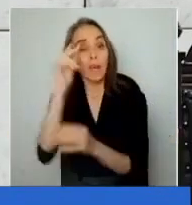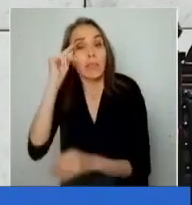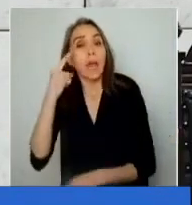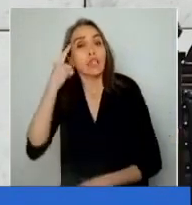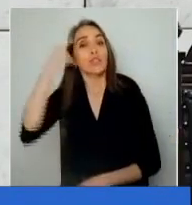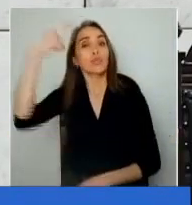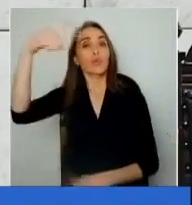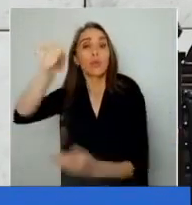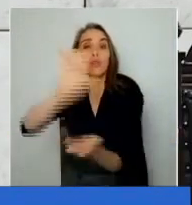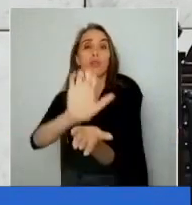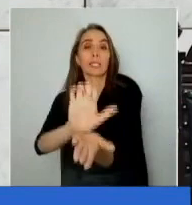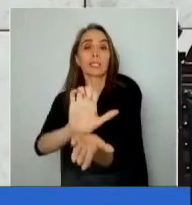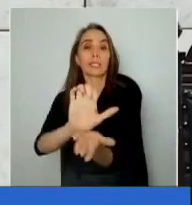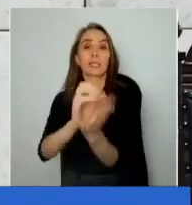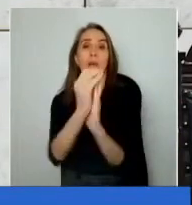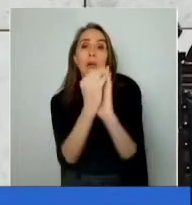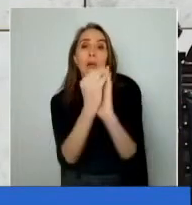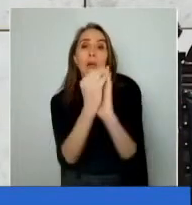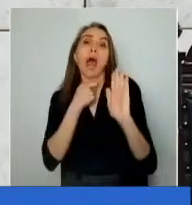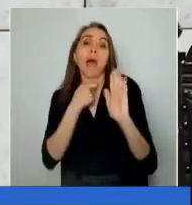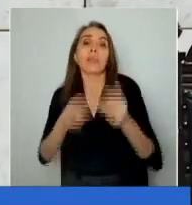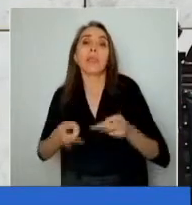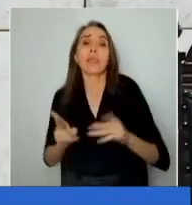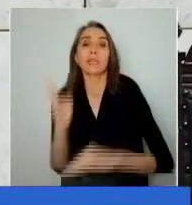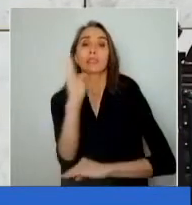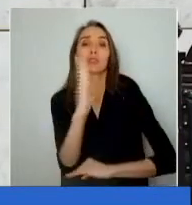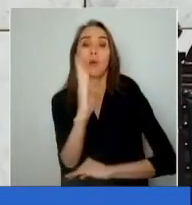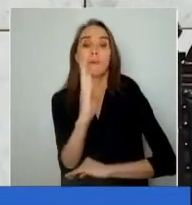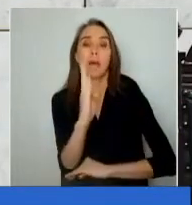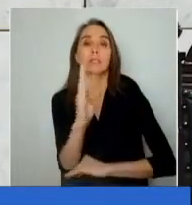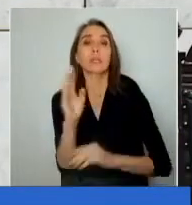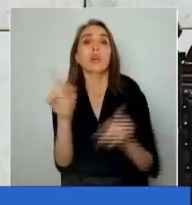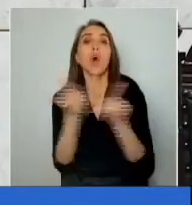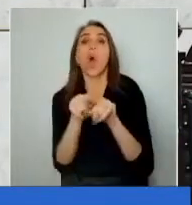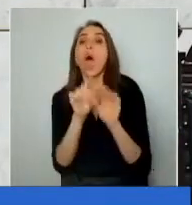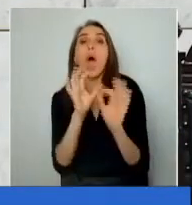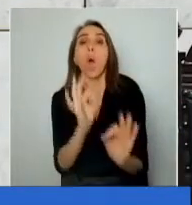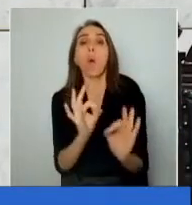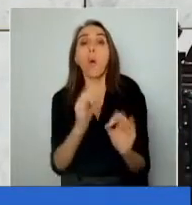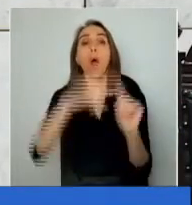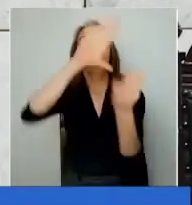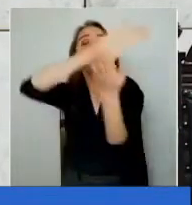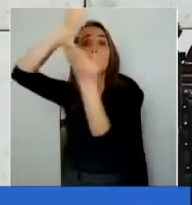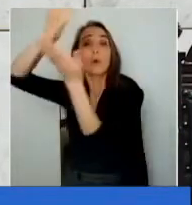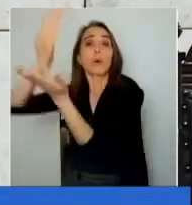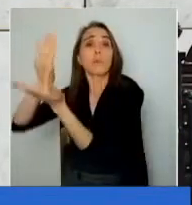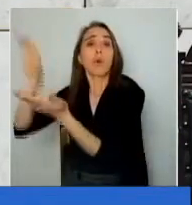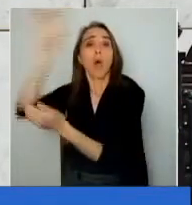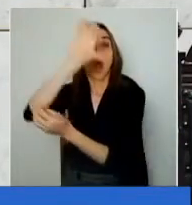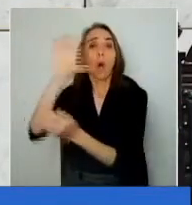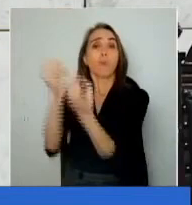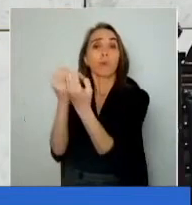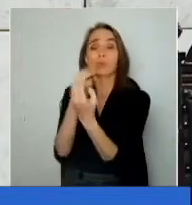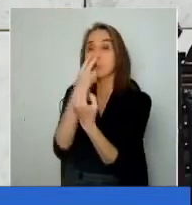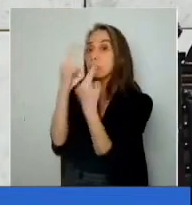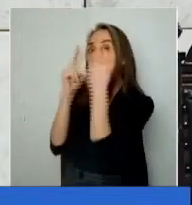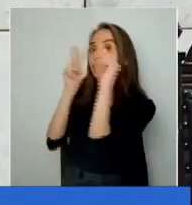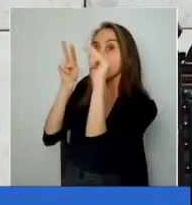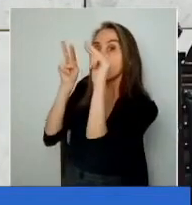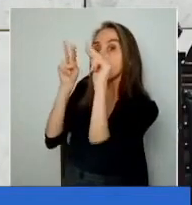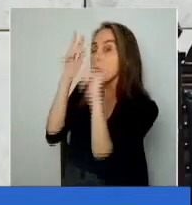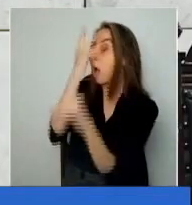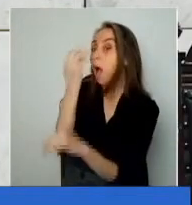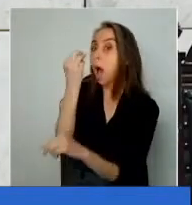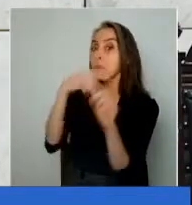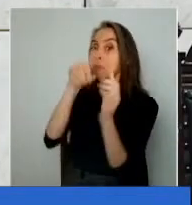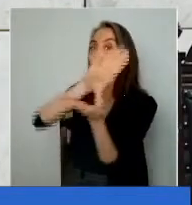que garantice los derechos básicos tal cual Como sucede en muchos países de Europa a quienes sigo con atención y admiración